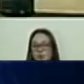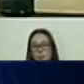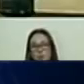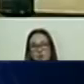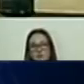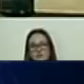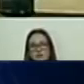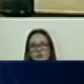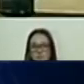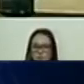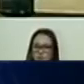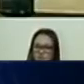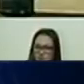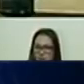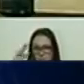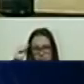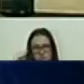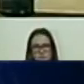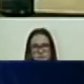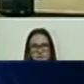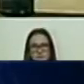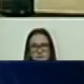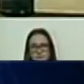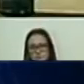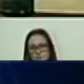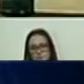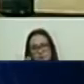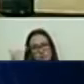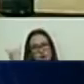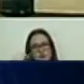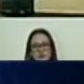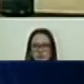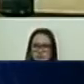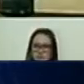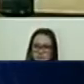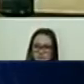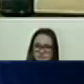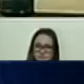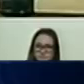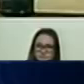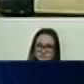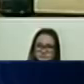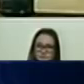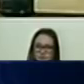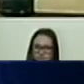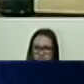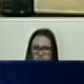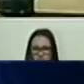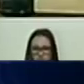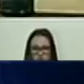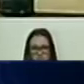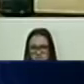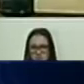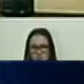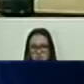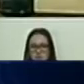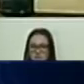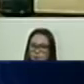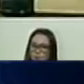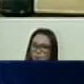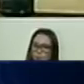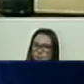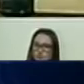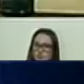de democracia, de tolerancia ideológica. Señor Santos, el señor Kuczynski, el señor Macri tienen que hacer el curso básico